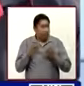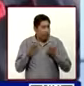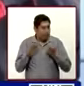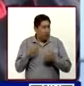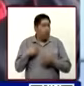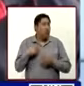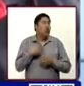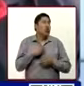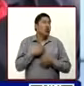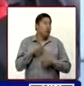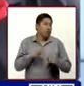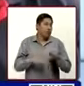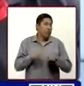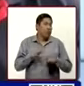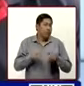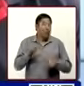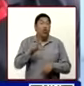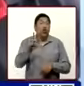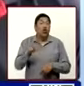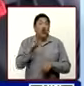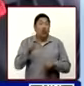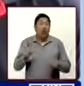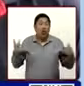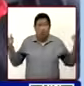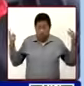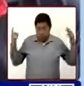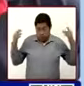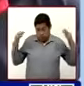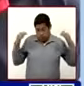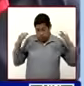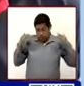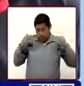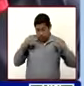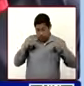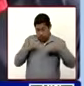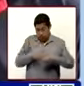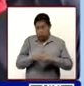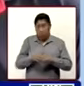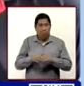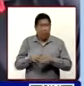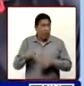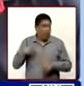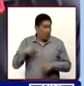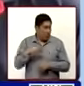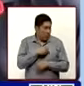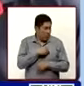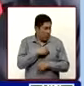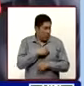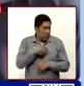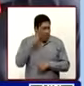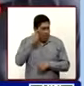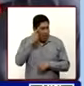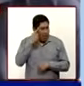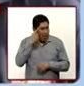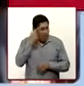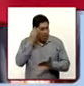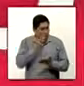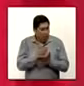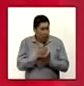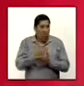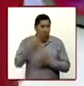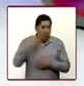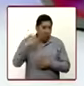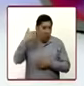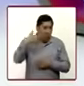vamos a radicalizar. El lunes tenemos un ampliado, una conferencia, y en esa instancia vamos a proponer los paros